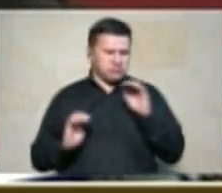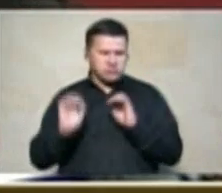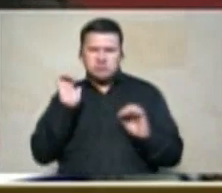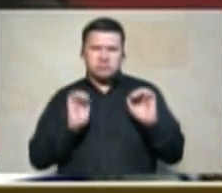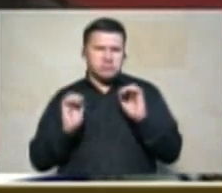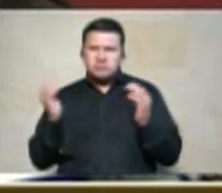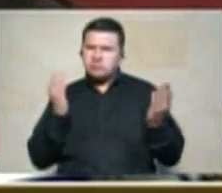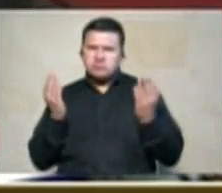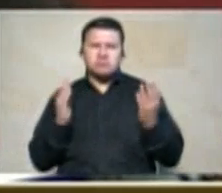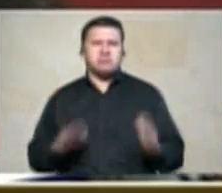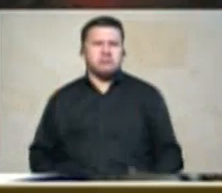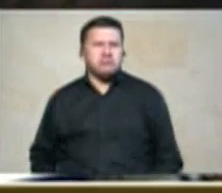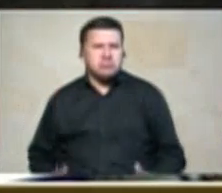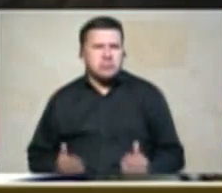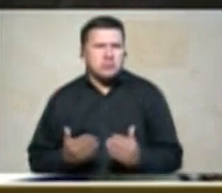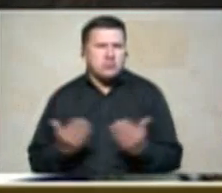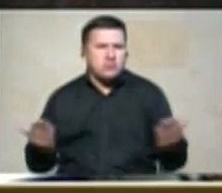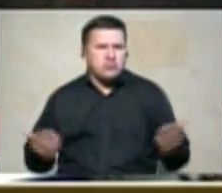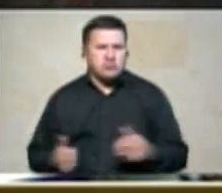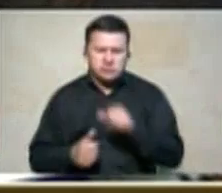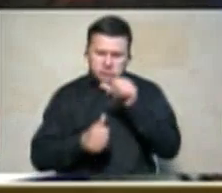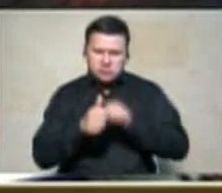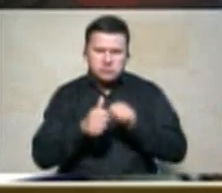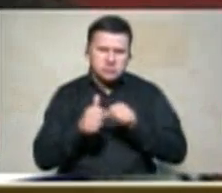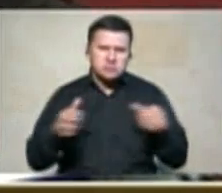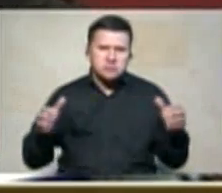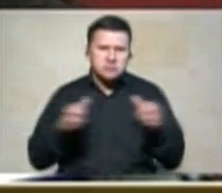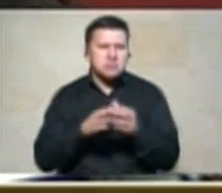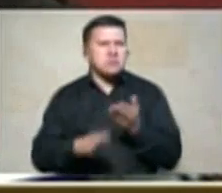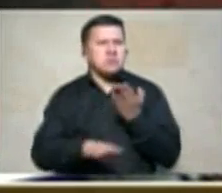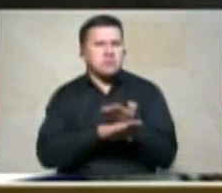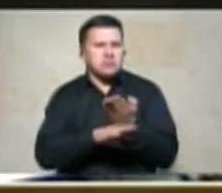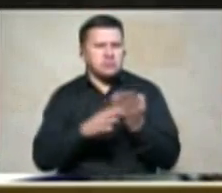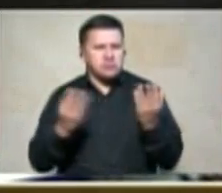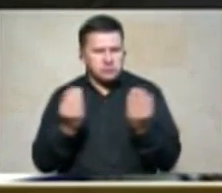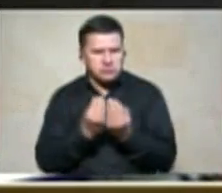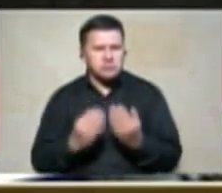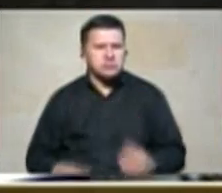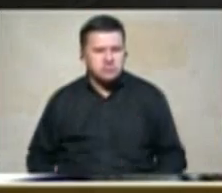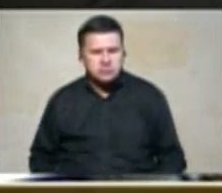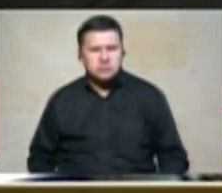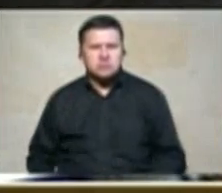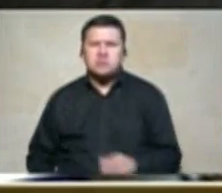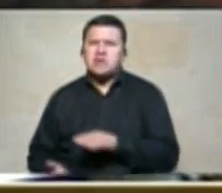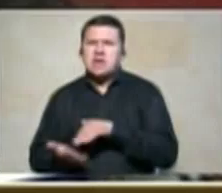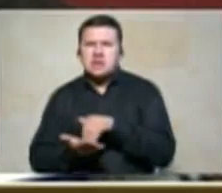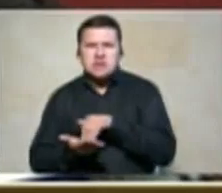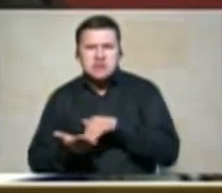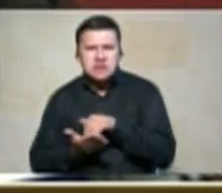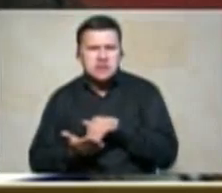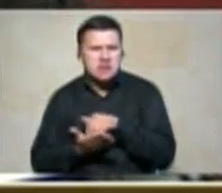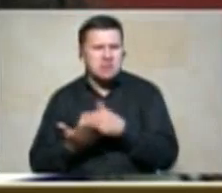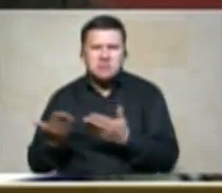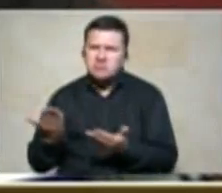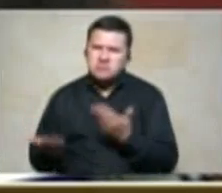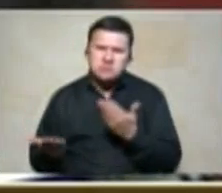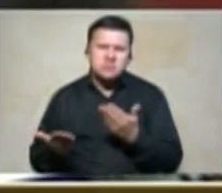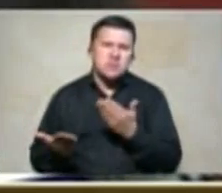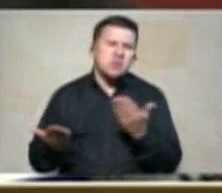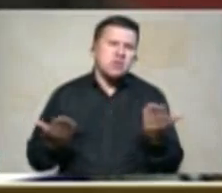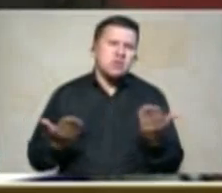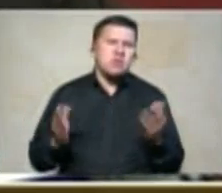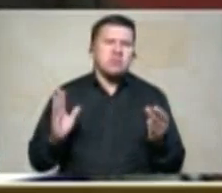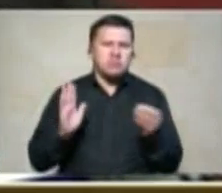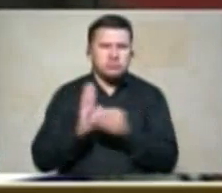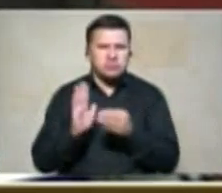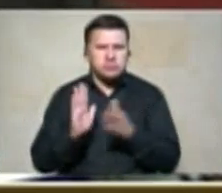planteaba por un lado las debilidades del sistema y por el otro lado las fortalezas del mismo sistema de restitución